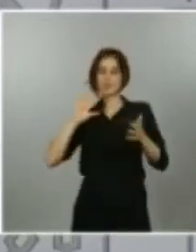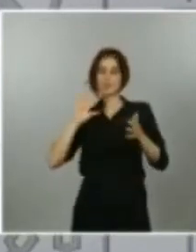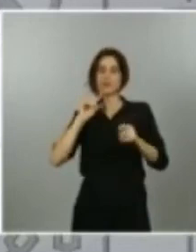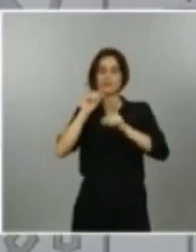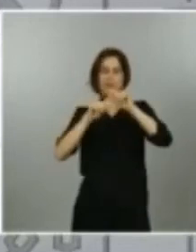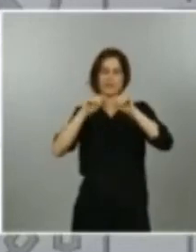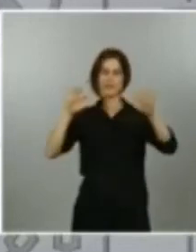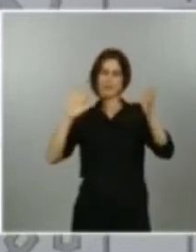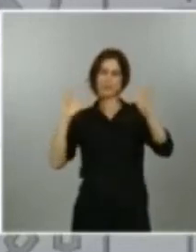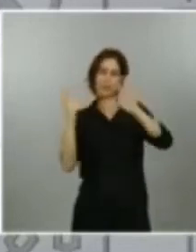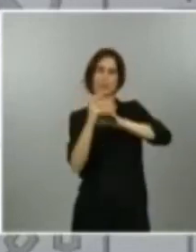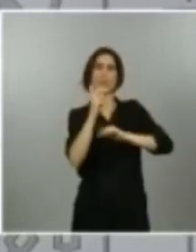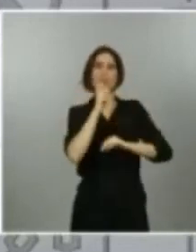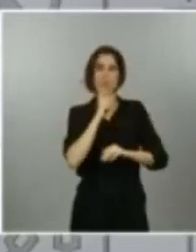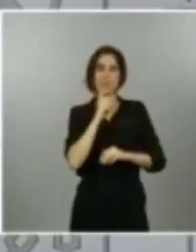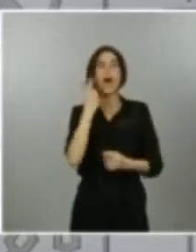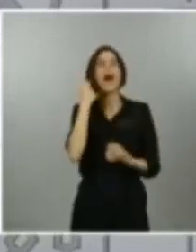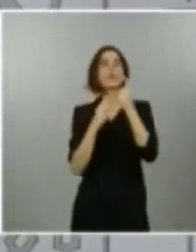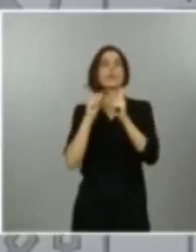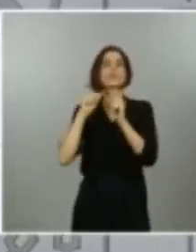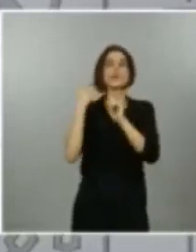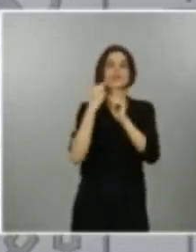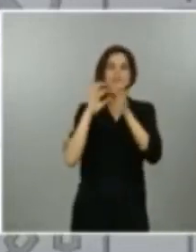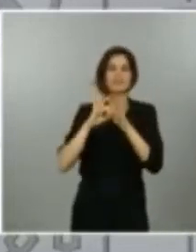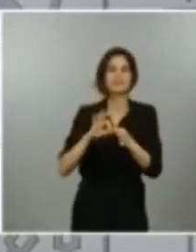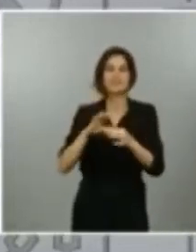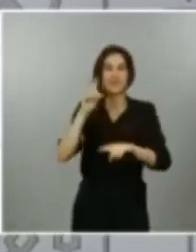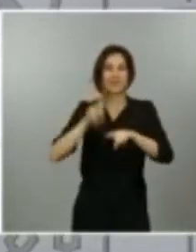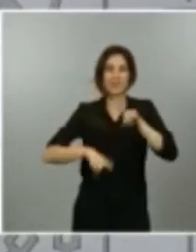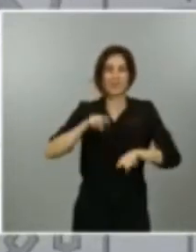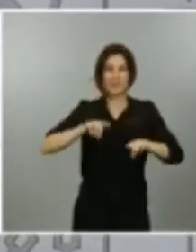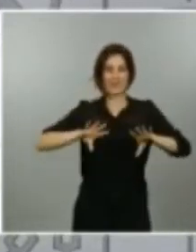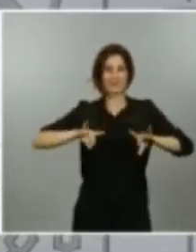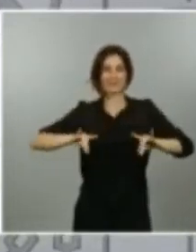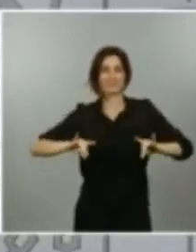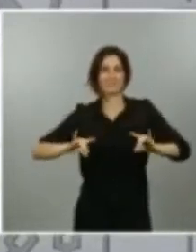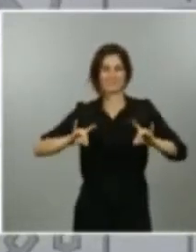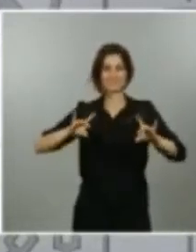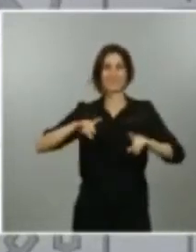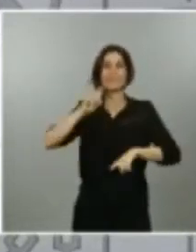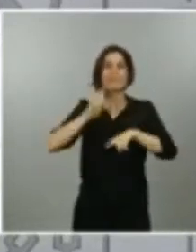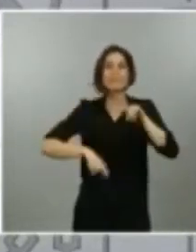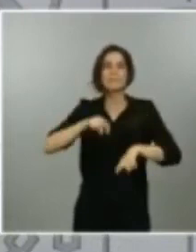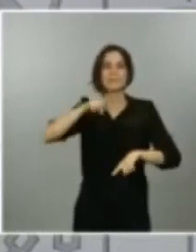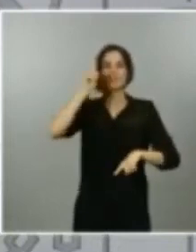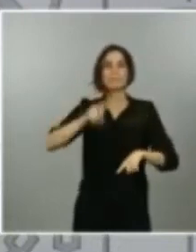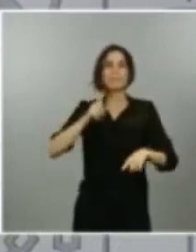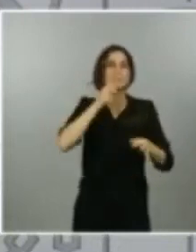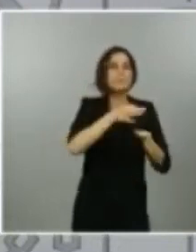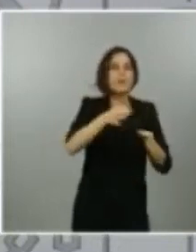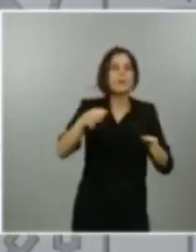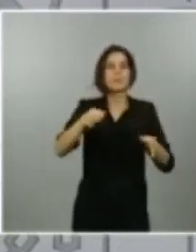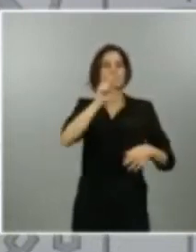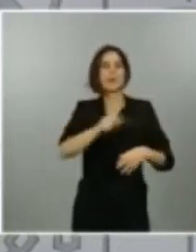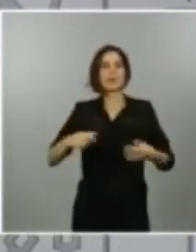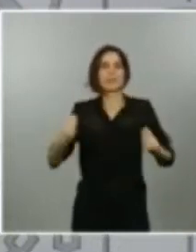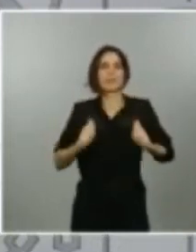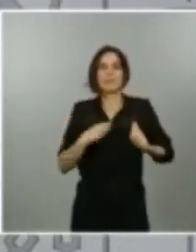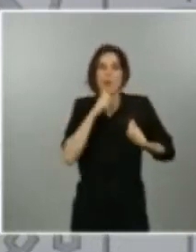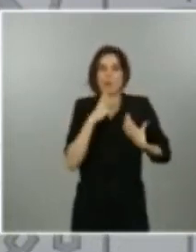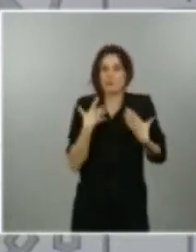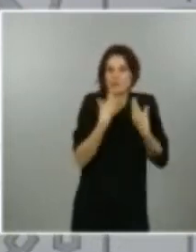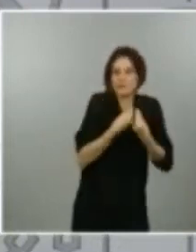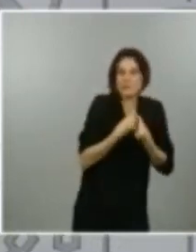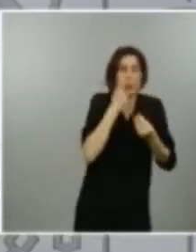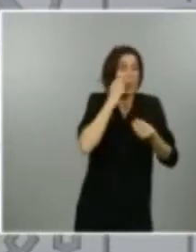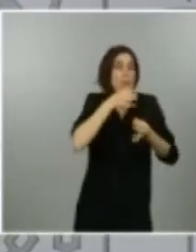a las características geográficas ya la distribución socio socio demográfica de las poblaciones que pueden